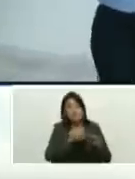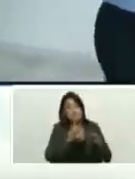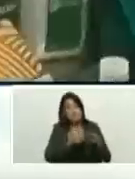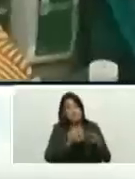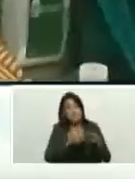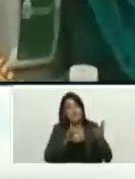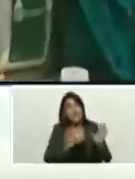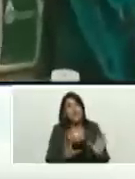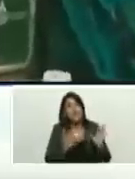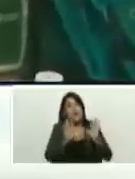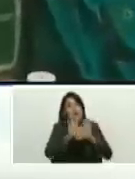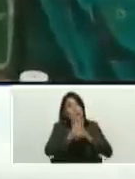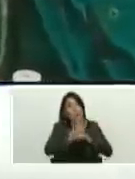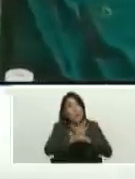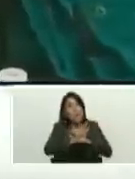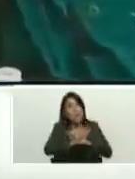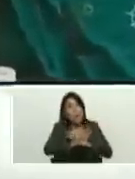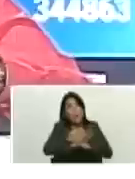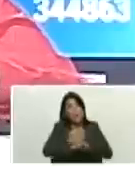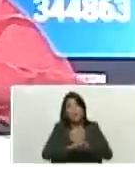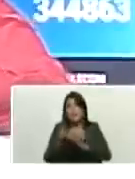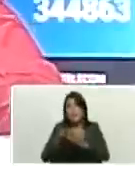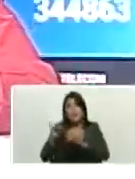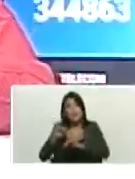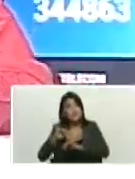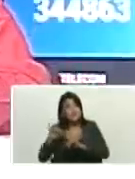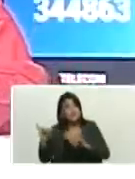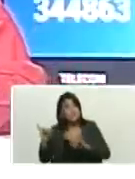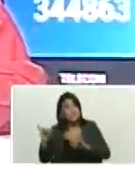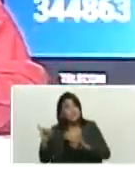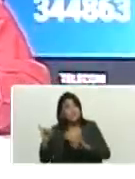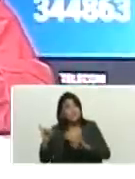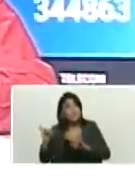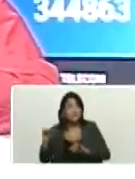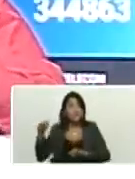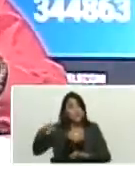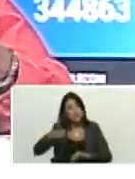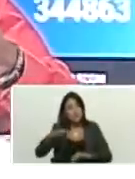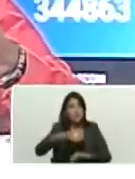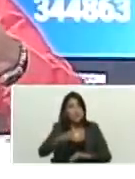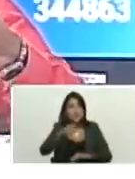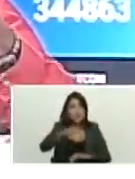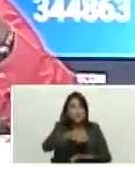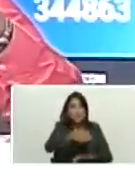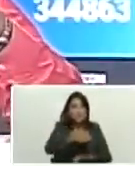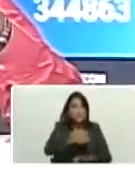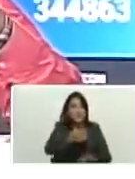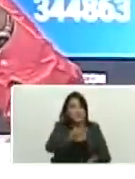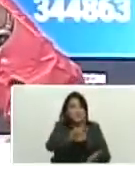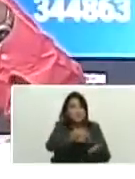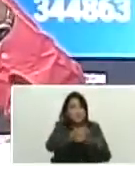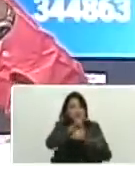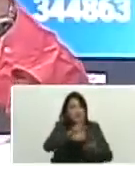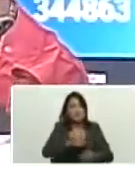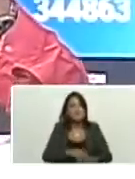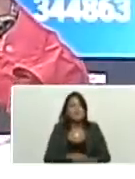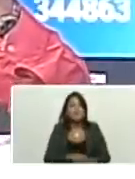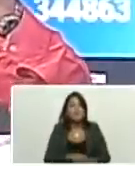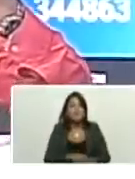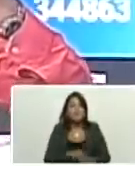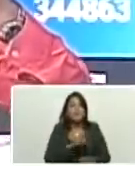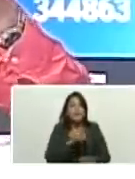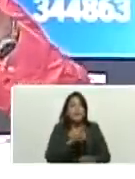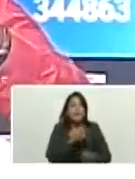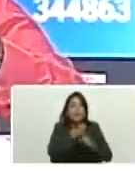las montañas directo por la carretera panamericana, y le llegamos al Estadio Monumental de